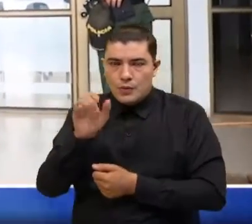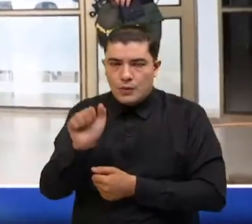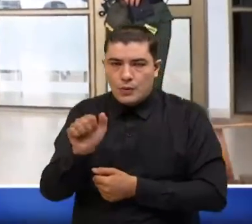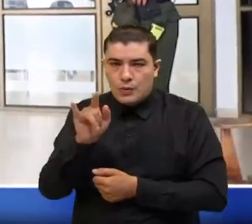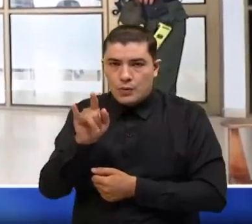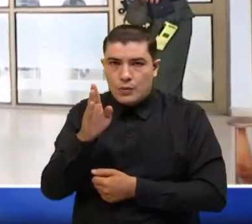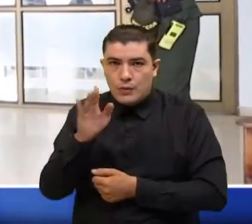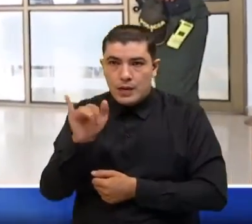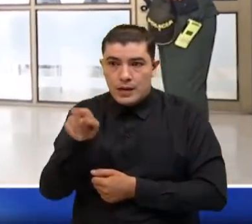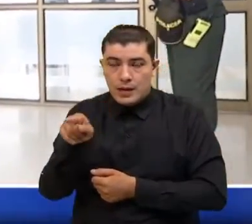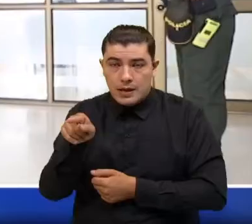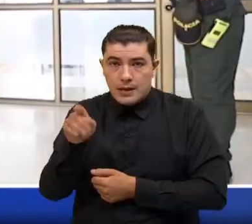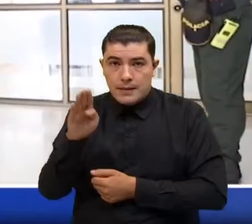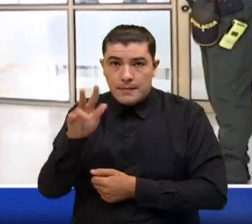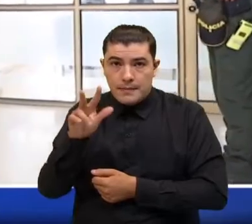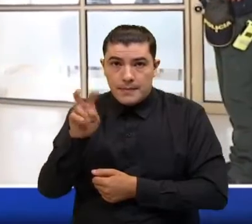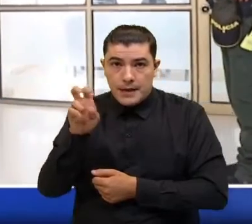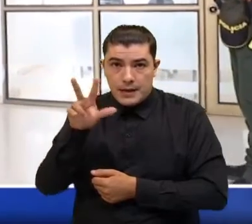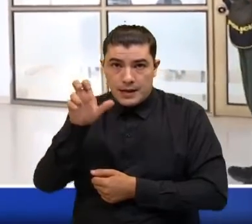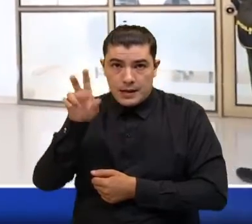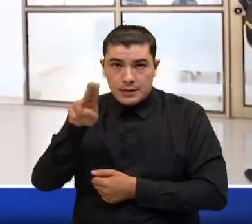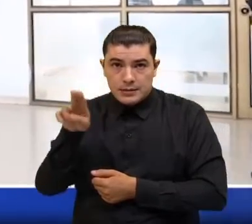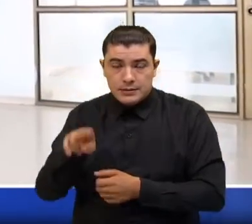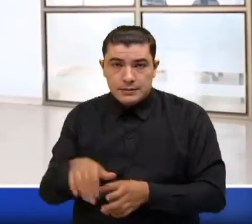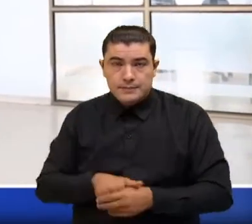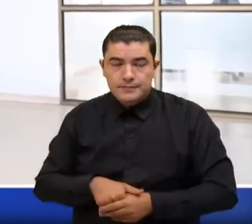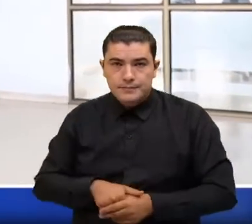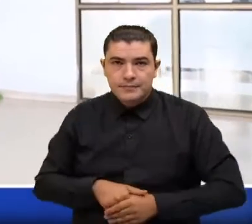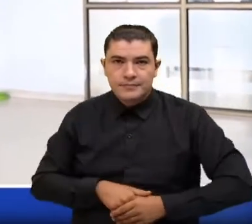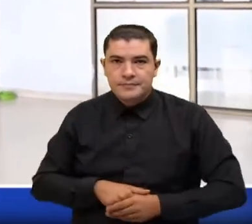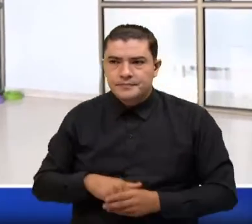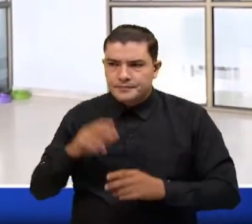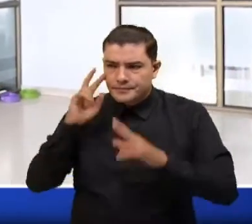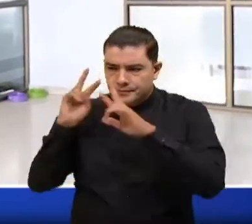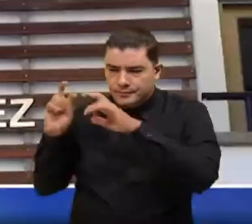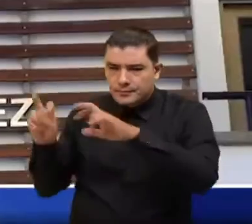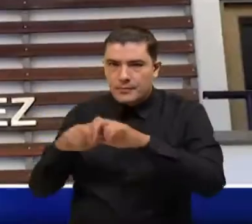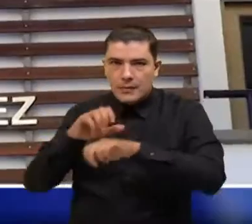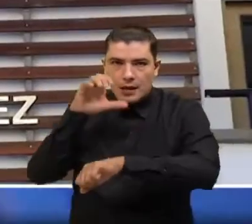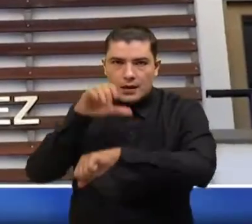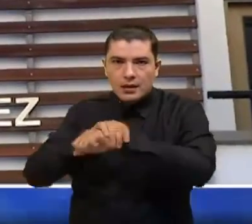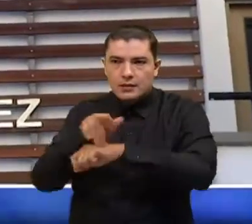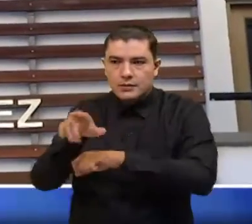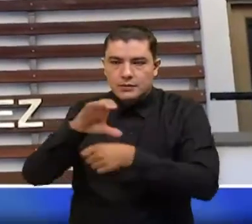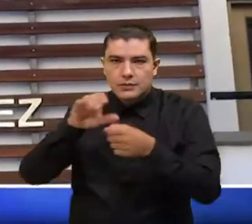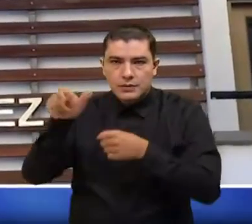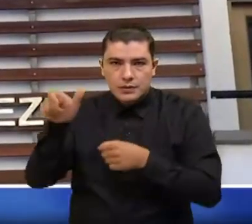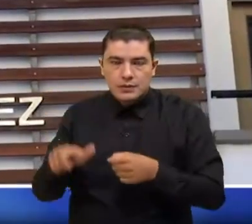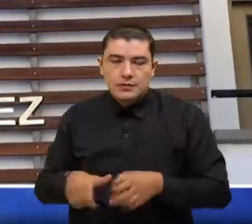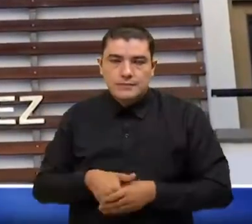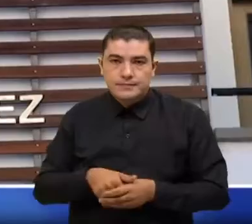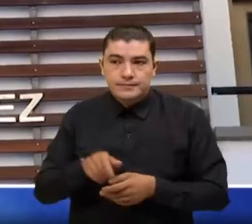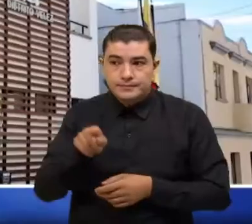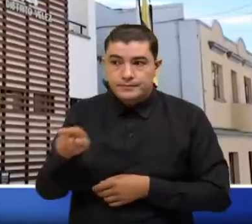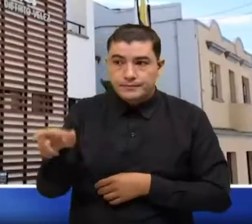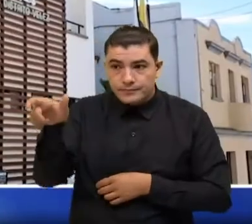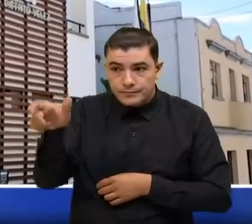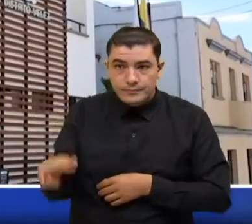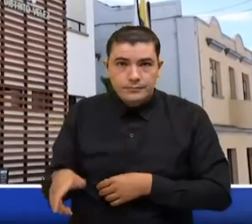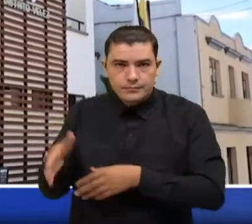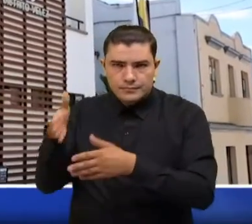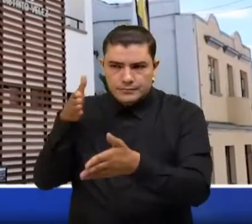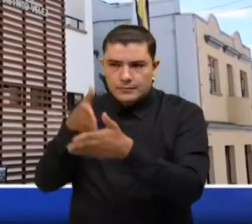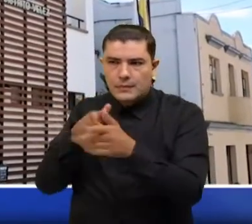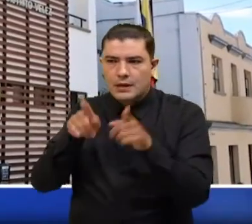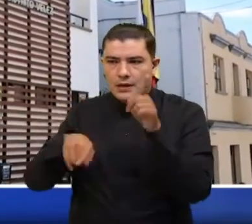SIJIN, Policía Judicial, se logró el allanamiento y en este la captura de un ciudadano, el cual intimidaba a